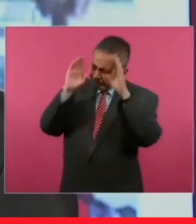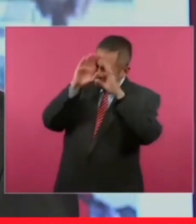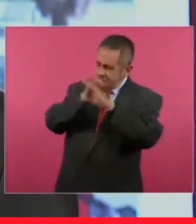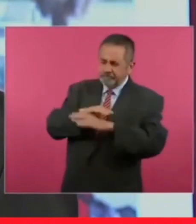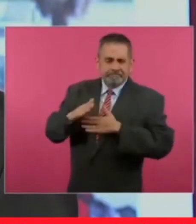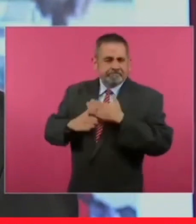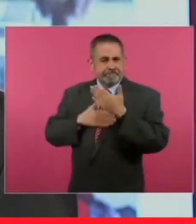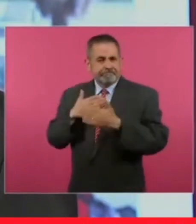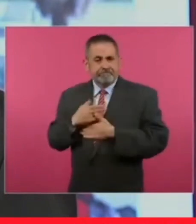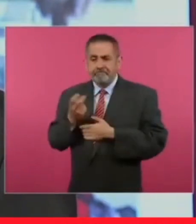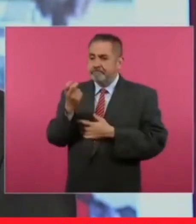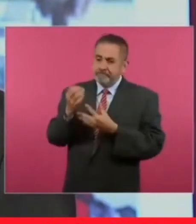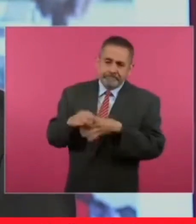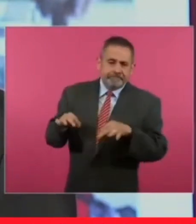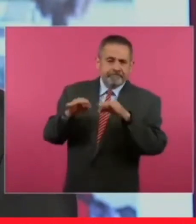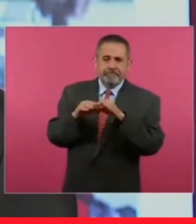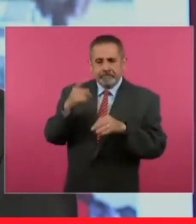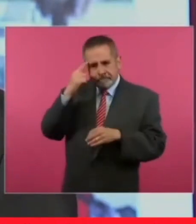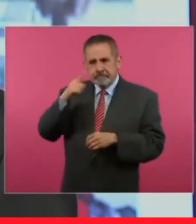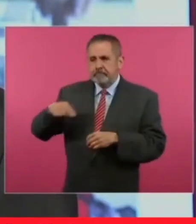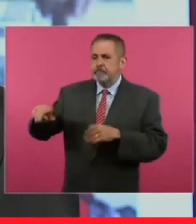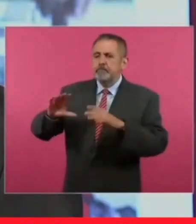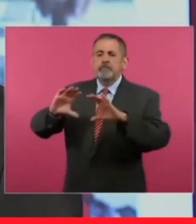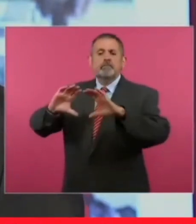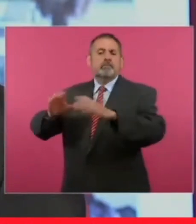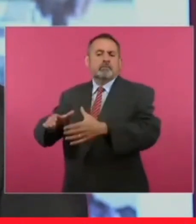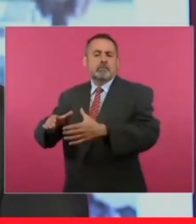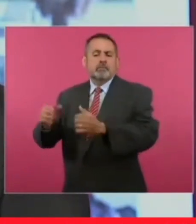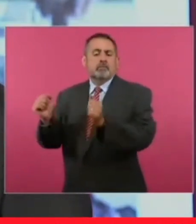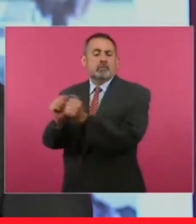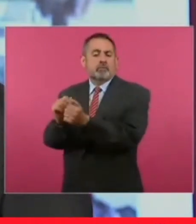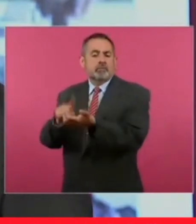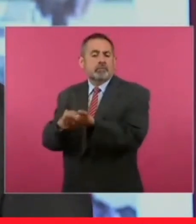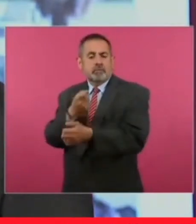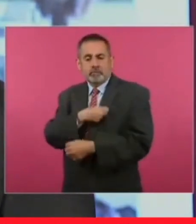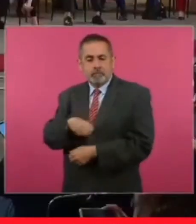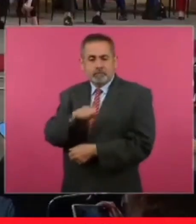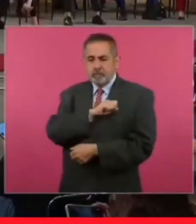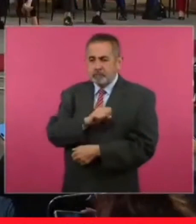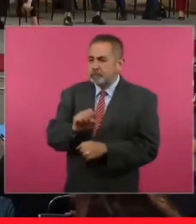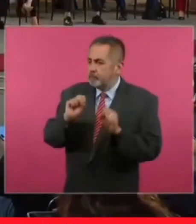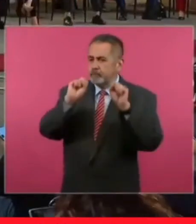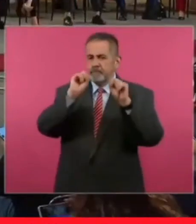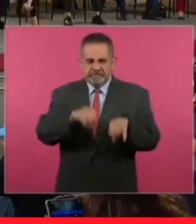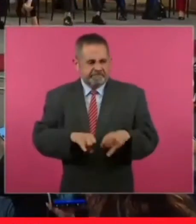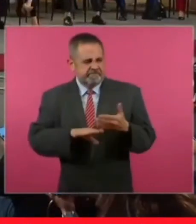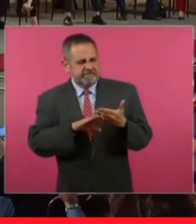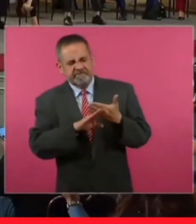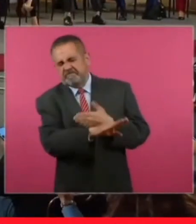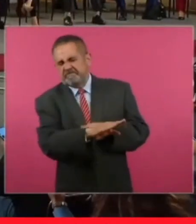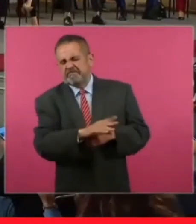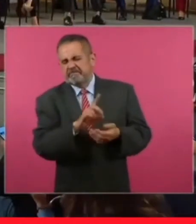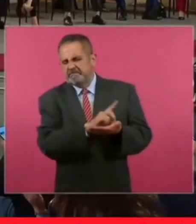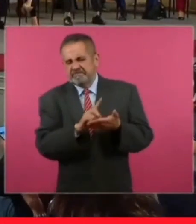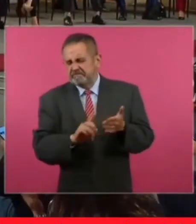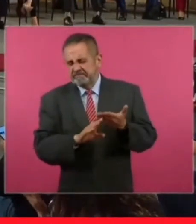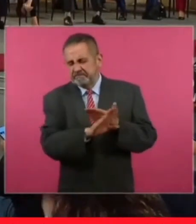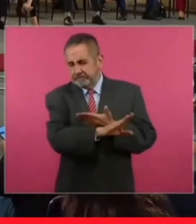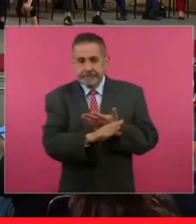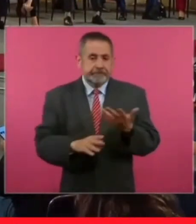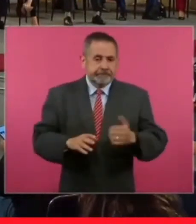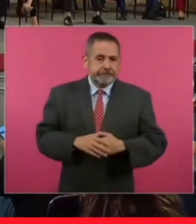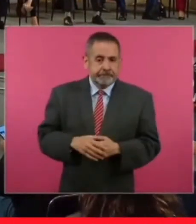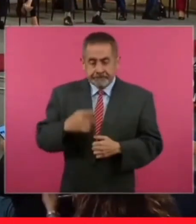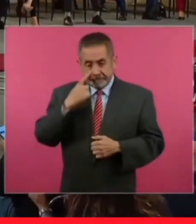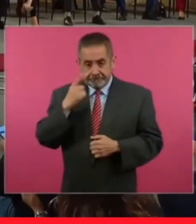en la creación de comunidades saludables comunidades libres de adicciones la siguiente por favor lo que podemos ver Es que